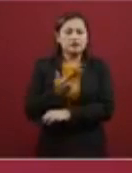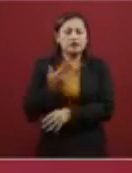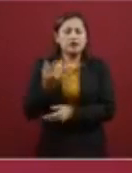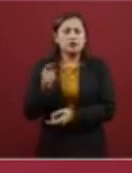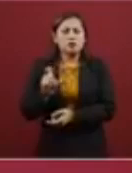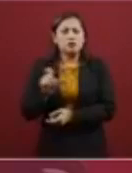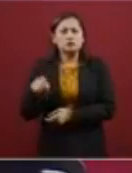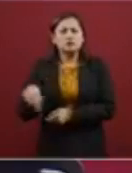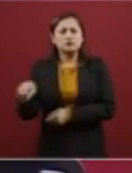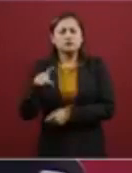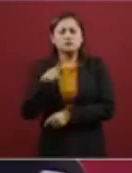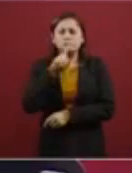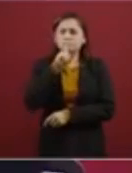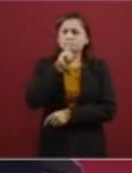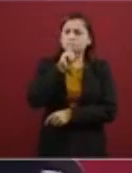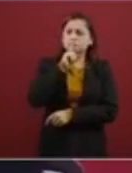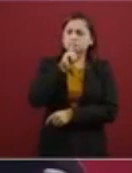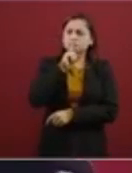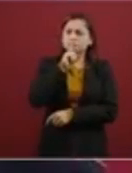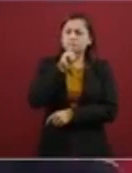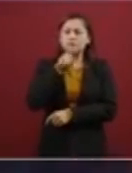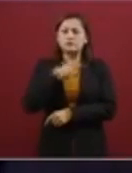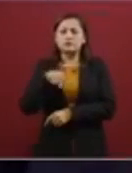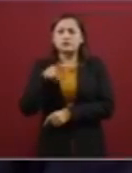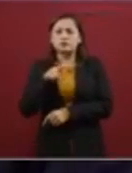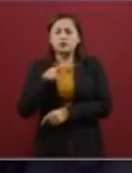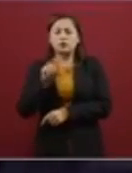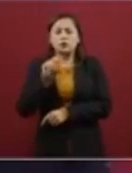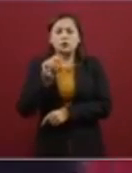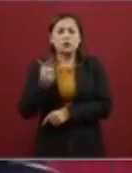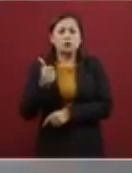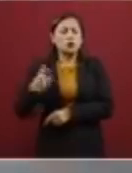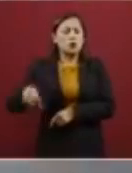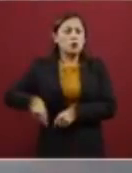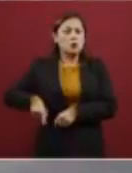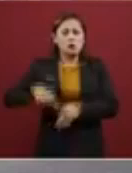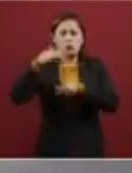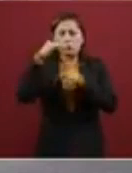nada, cuando un gobierno de derecha, conservador,